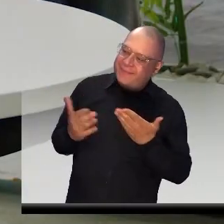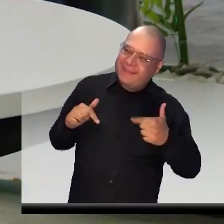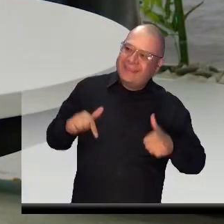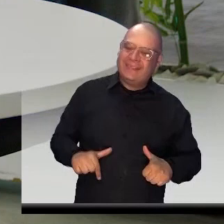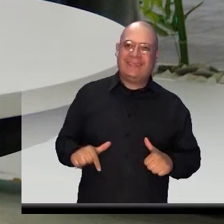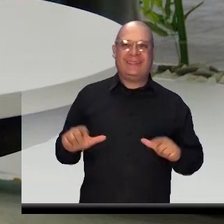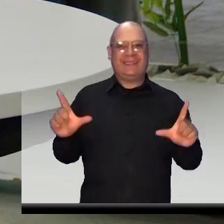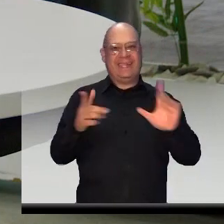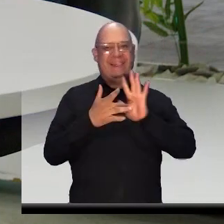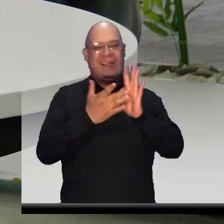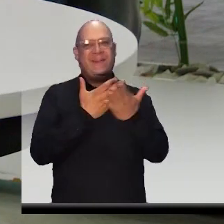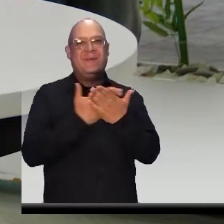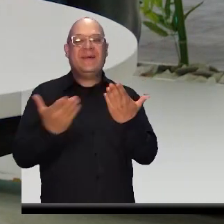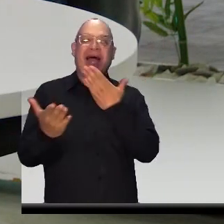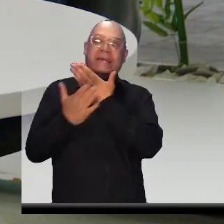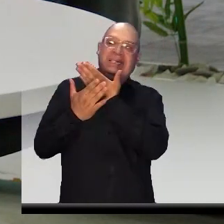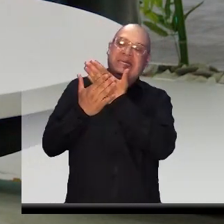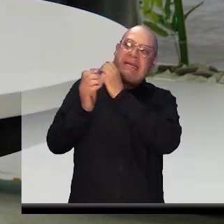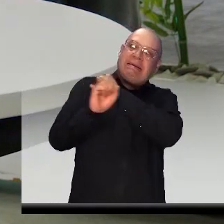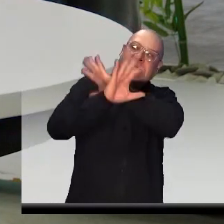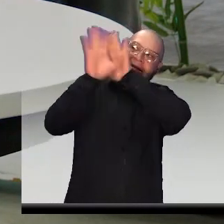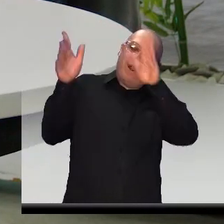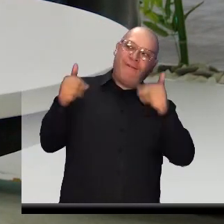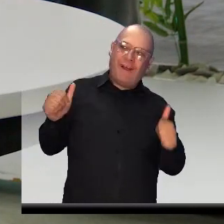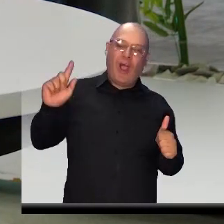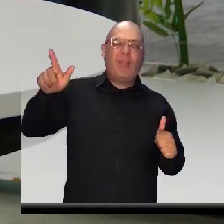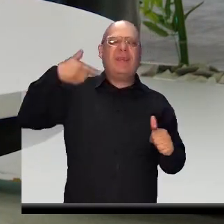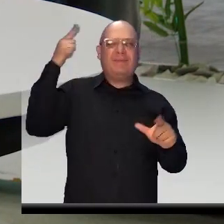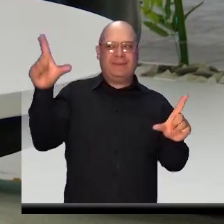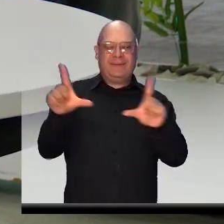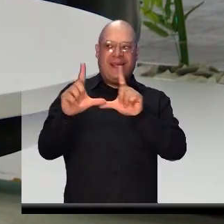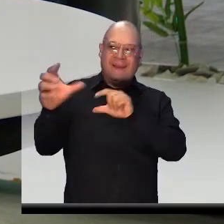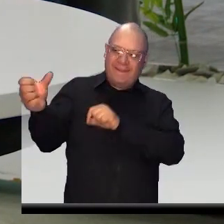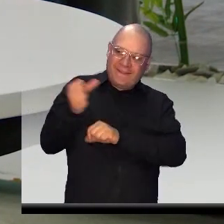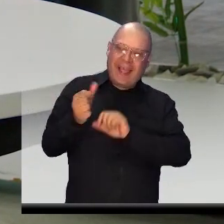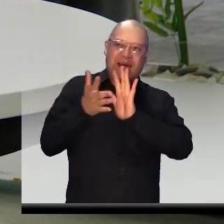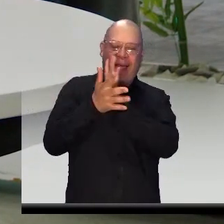nos has informado muchísimo y te esperamos en una próxima oportunidad.